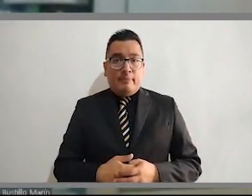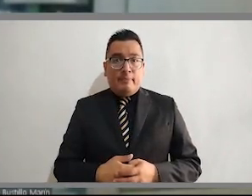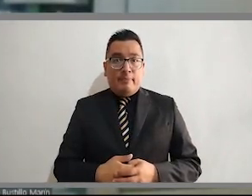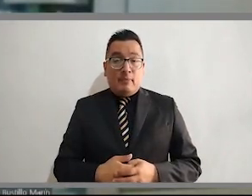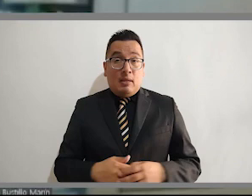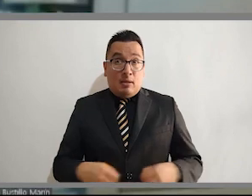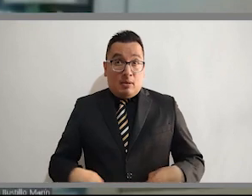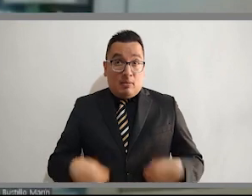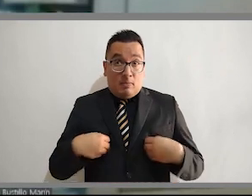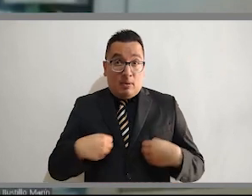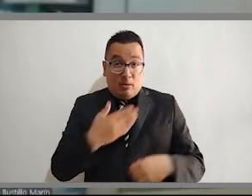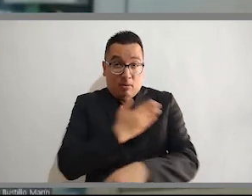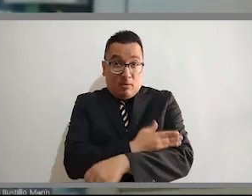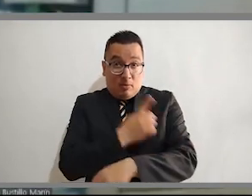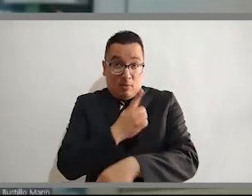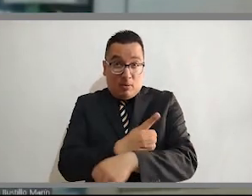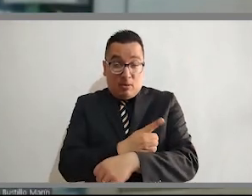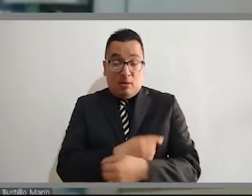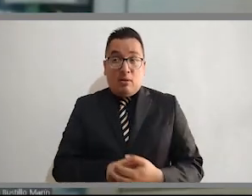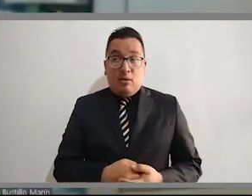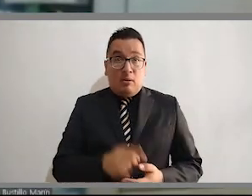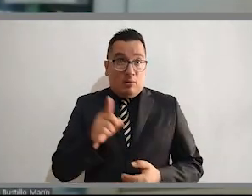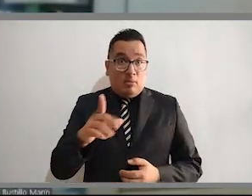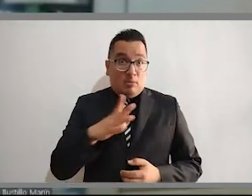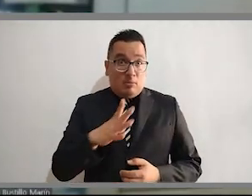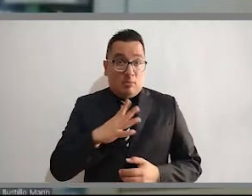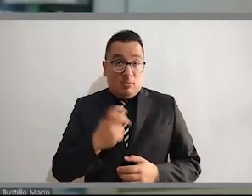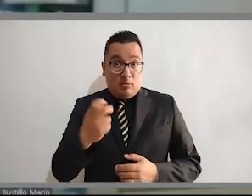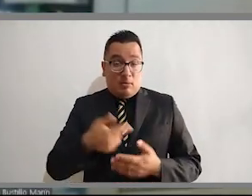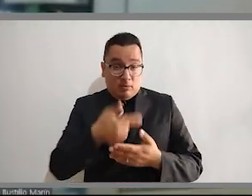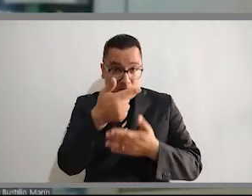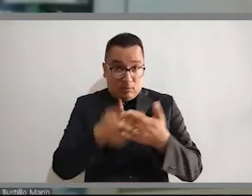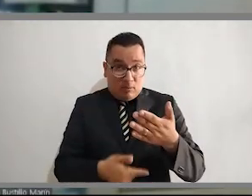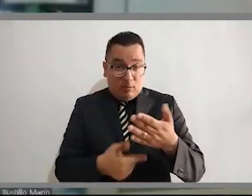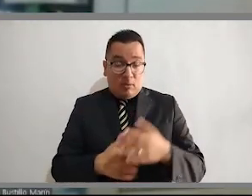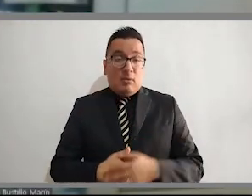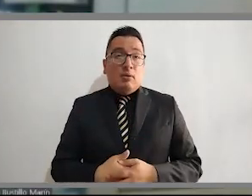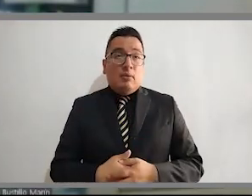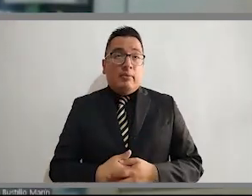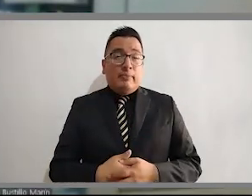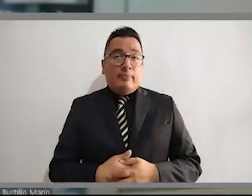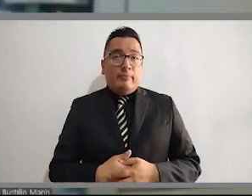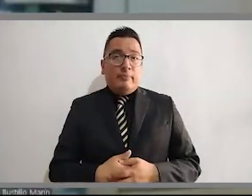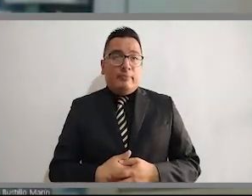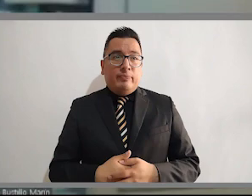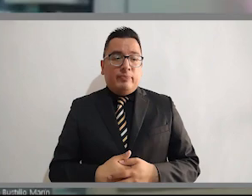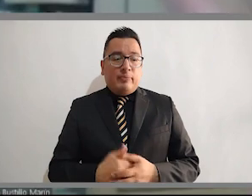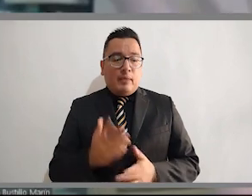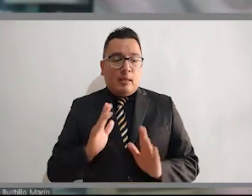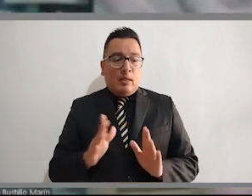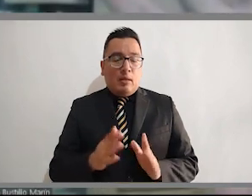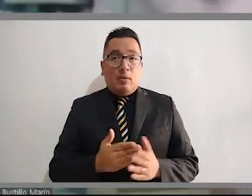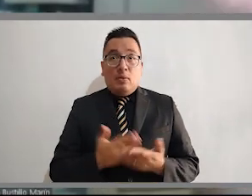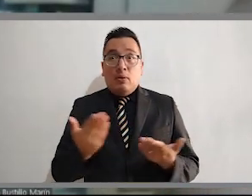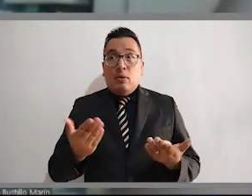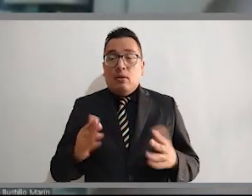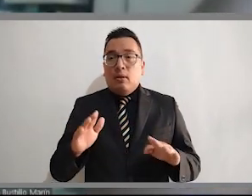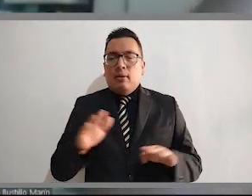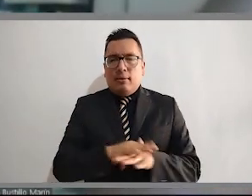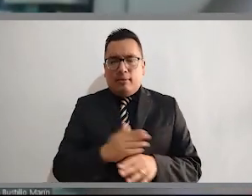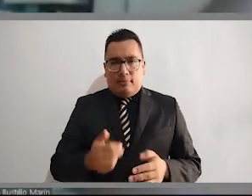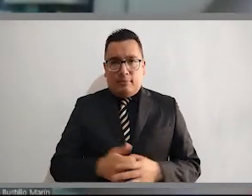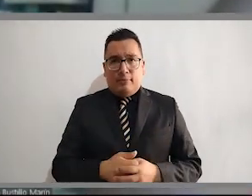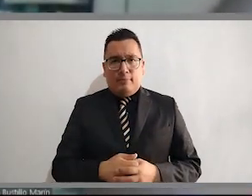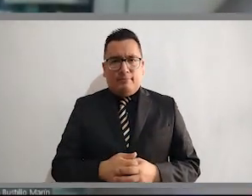el modo honesto de vivir, cuando tú estás dentro de esa lista, ¿no? Ahí ya cambió el criterio y